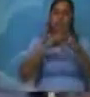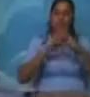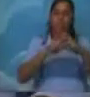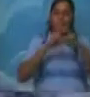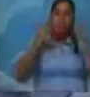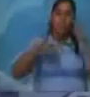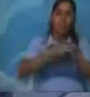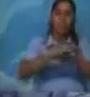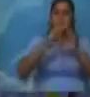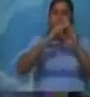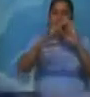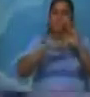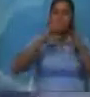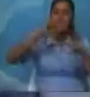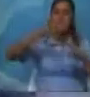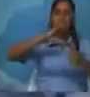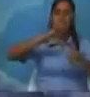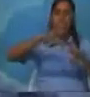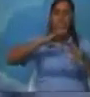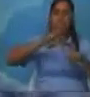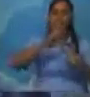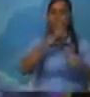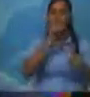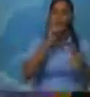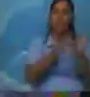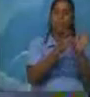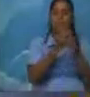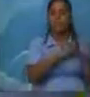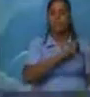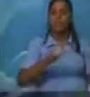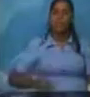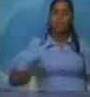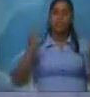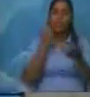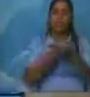les voy a mandar el satélite voy a mandar el